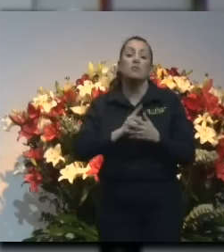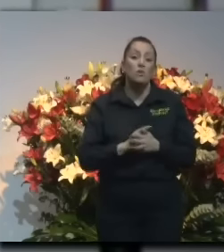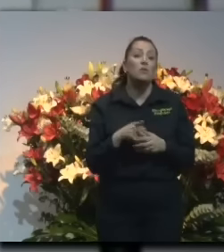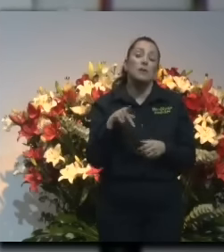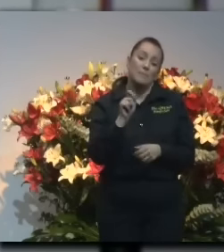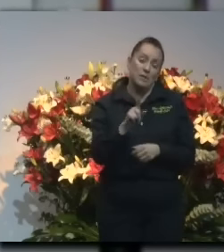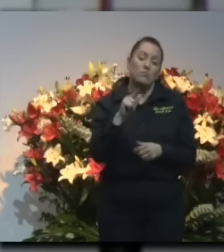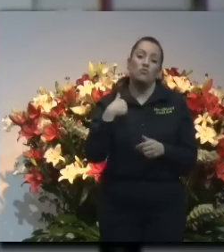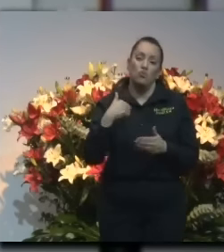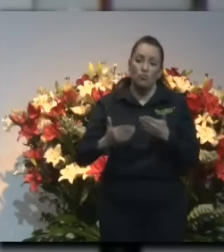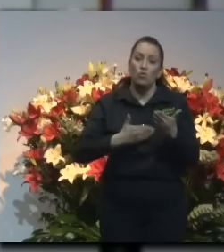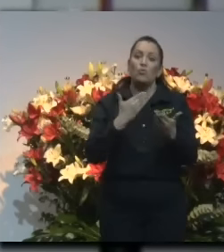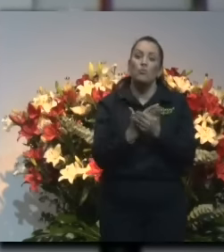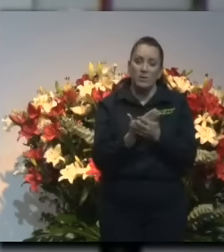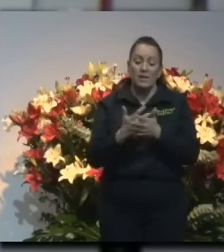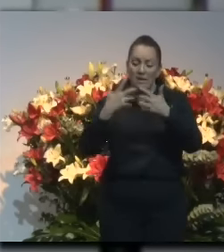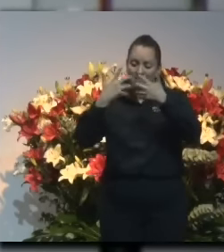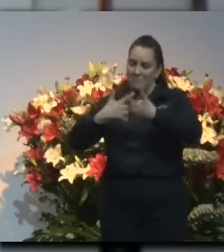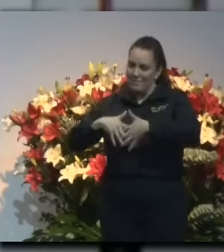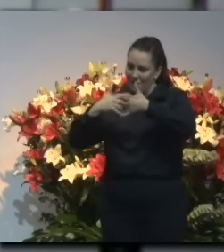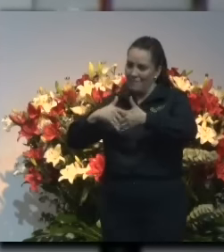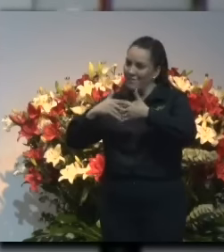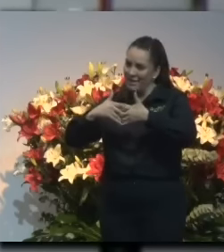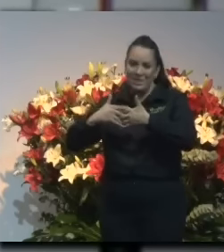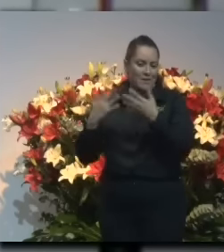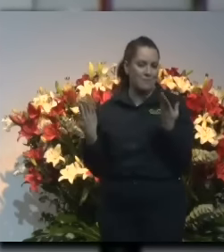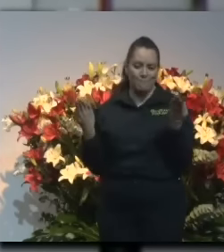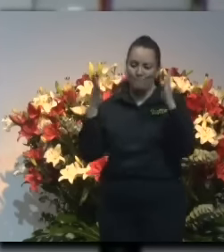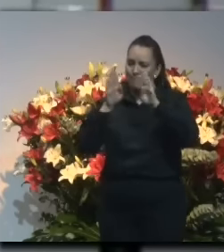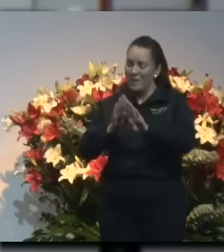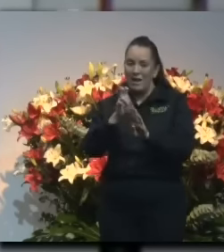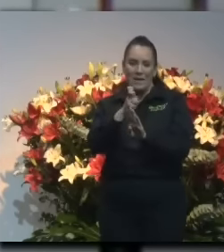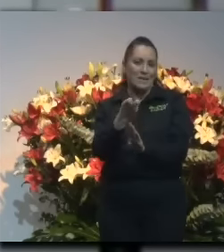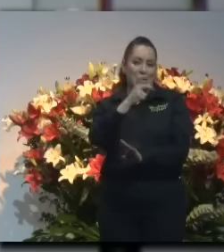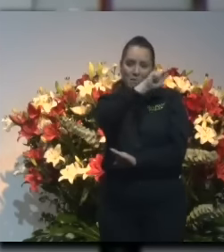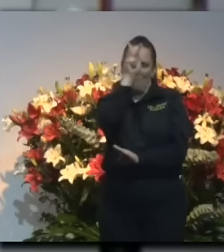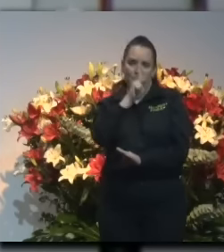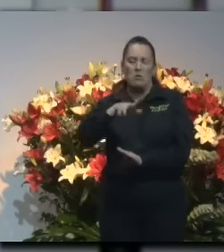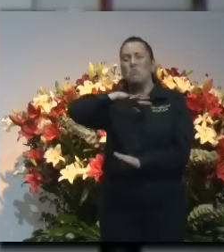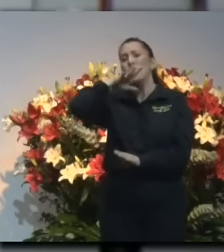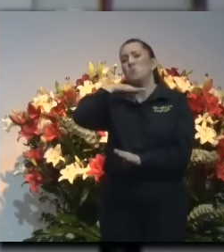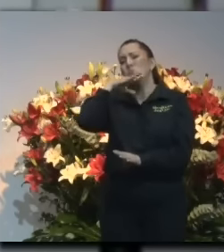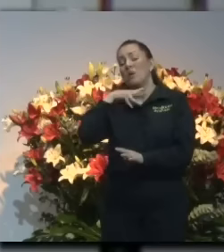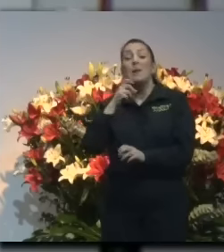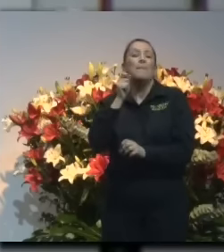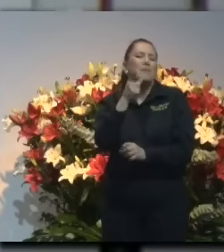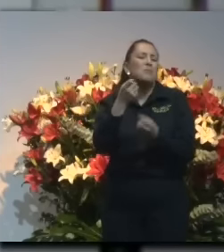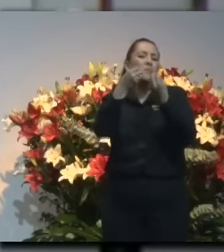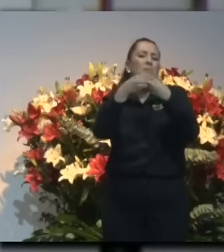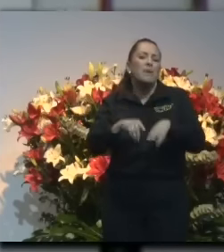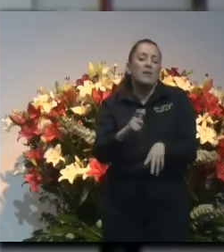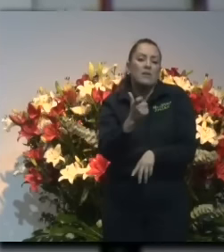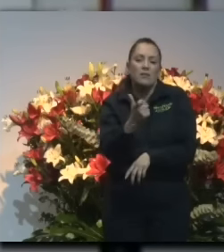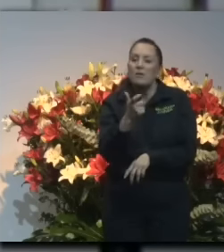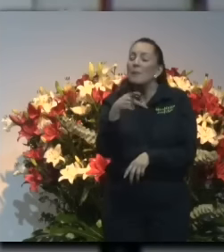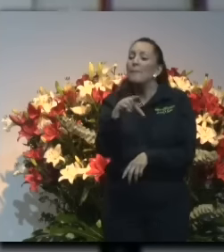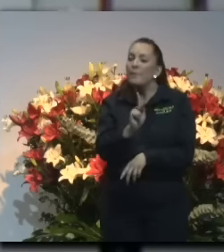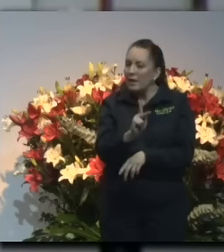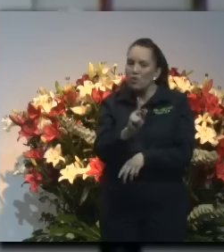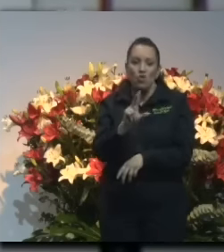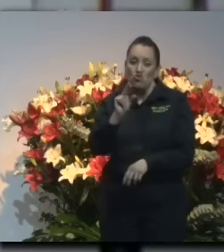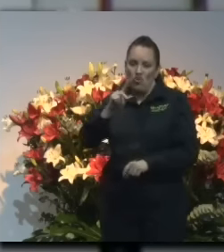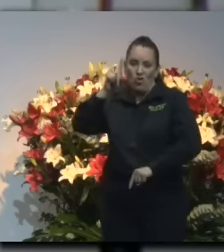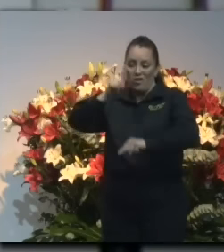planteado la posibilidad de cerrar algunas refinerías que son extremadamente contaminantes y que además se pierde dinero, pero no quitar las fuentes de empleo,